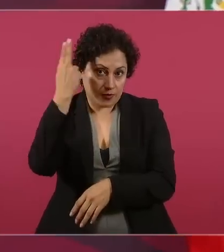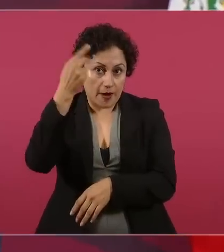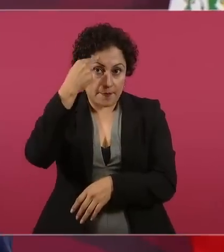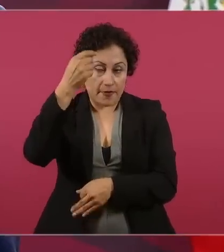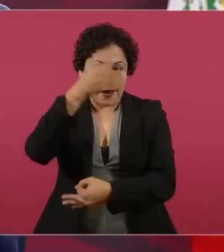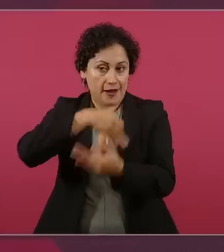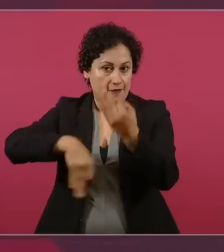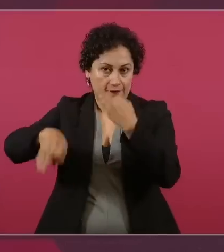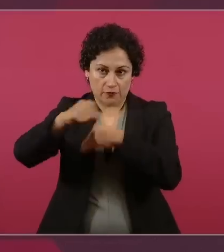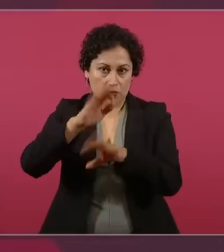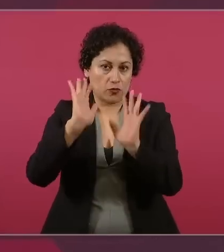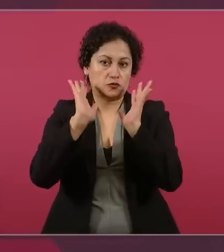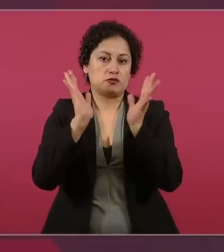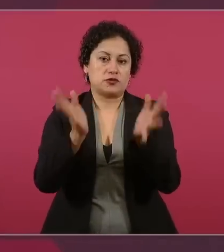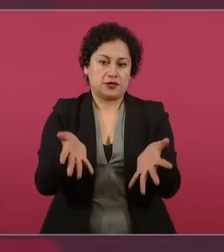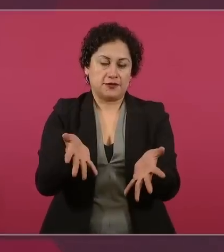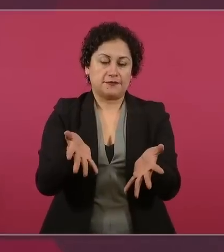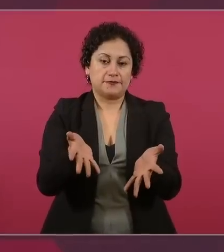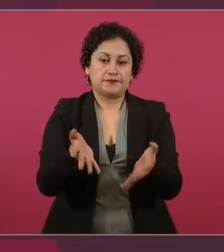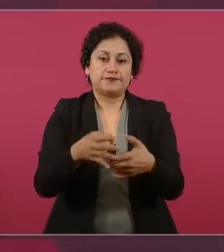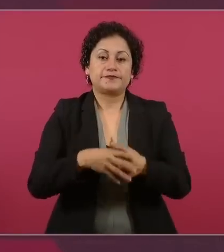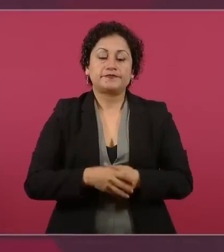becas para nivel